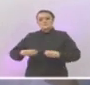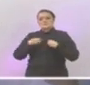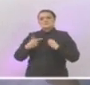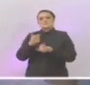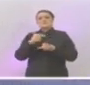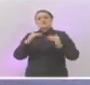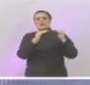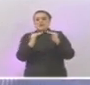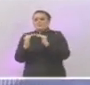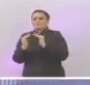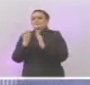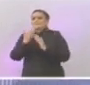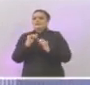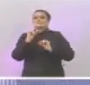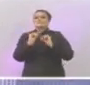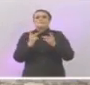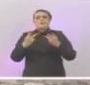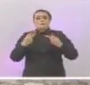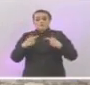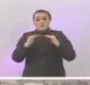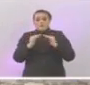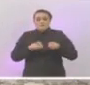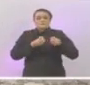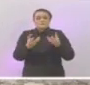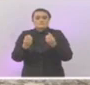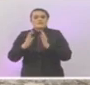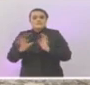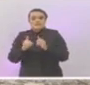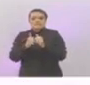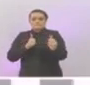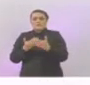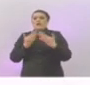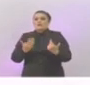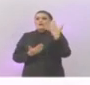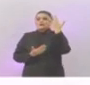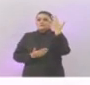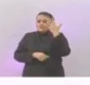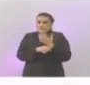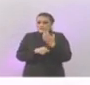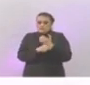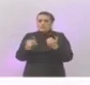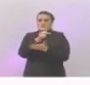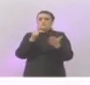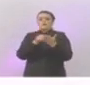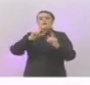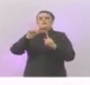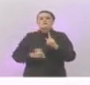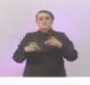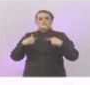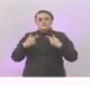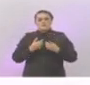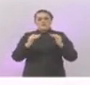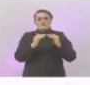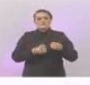espacios de la vivienda, también abatimos el rezago y estamos entre los 5 primeros lugares con menor hacinamiento en el